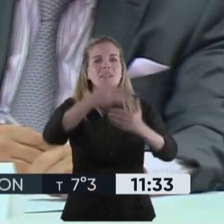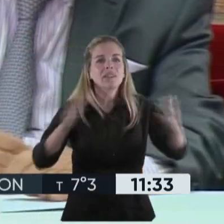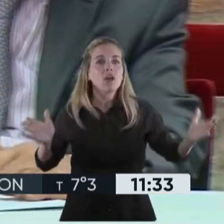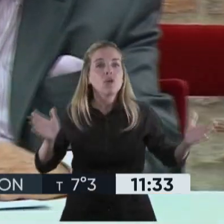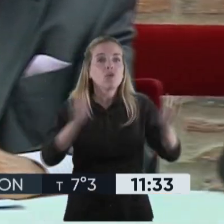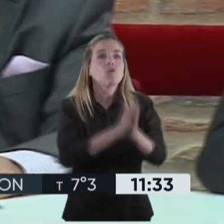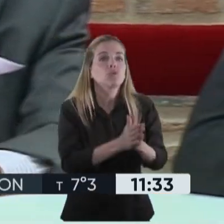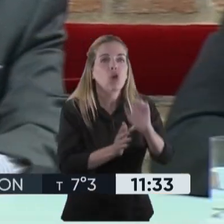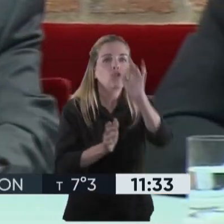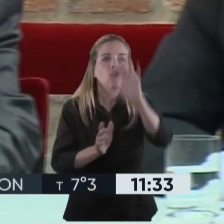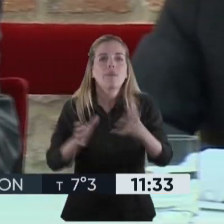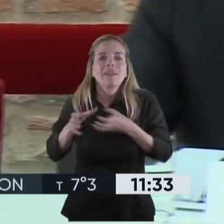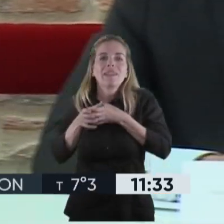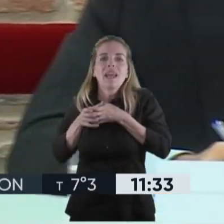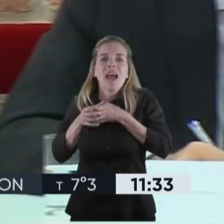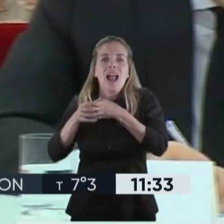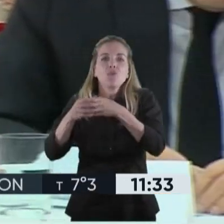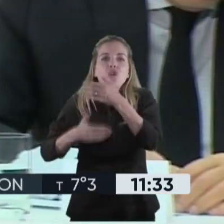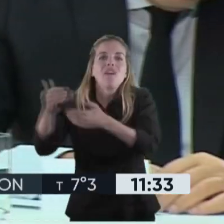que caminen algunos, que caminemos todos.